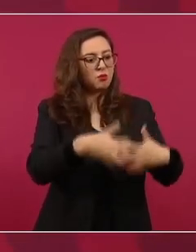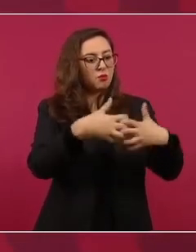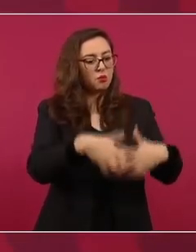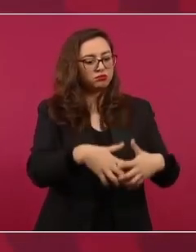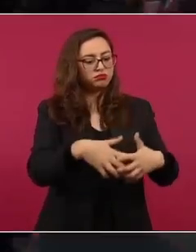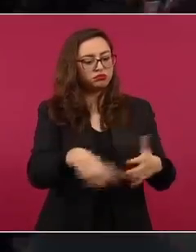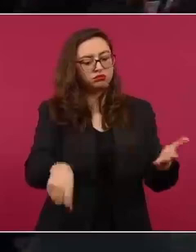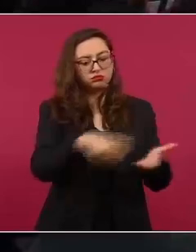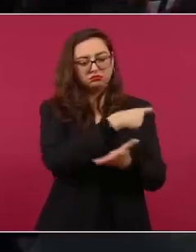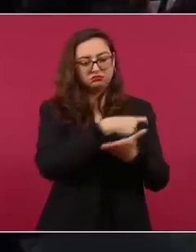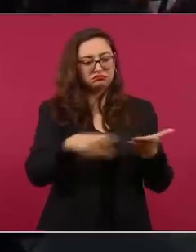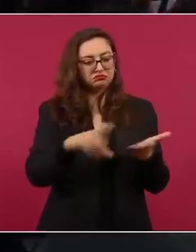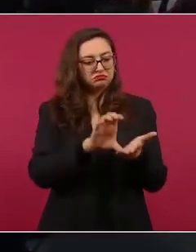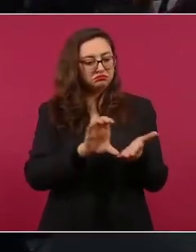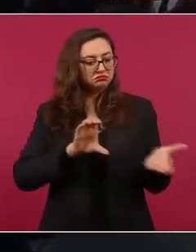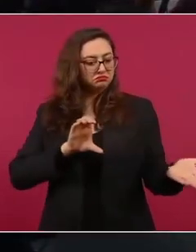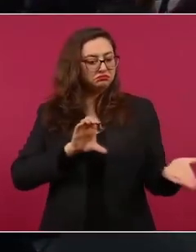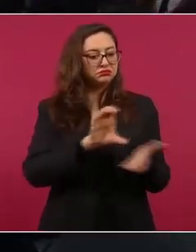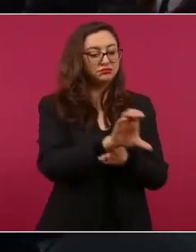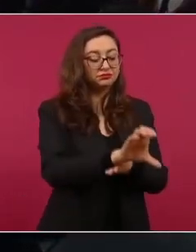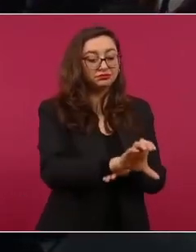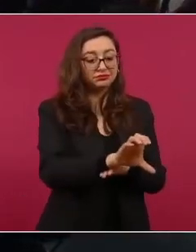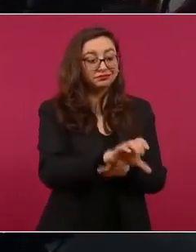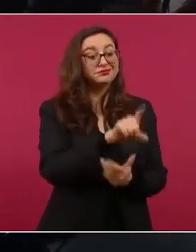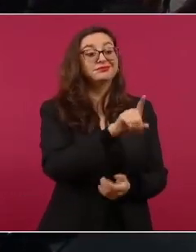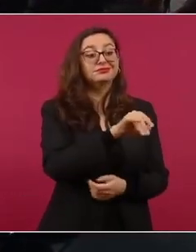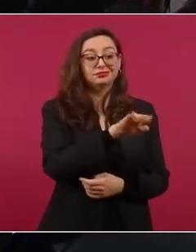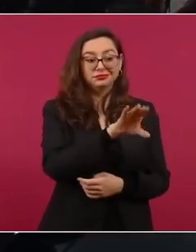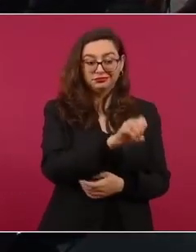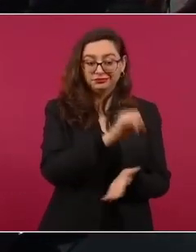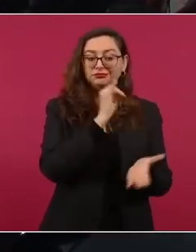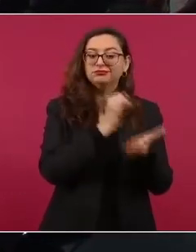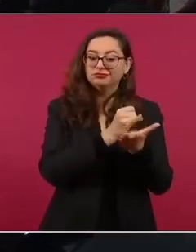Bimbo va a pagar